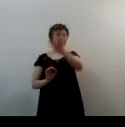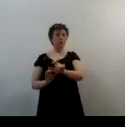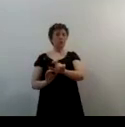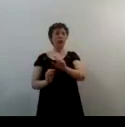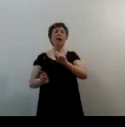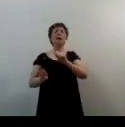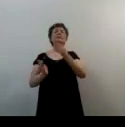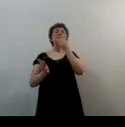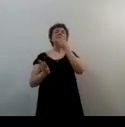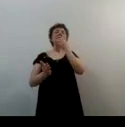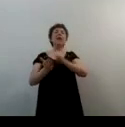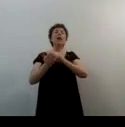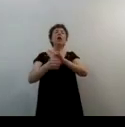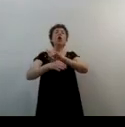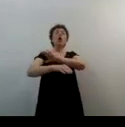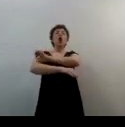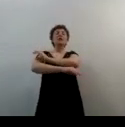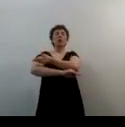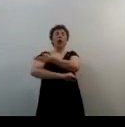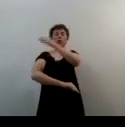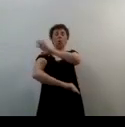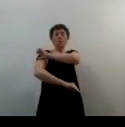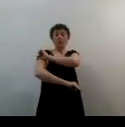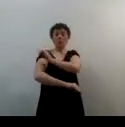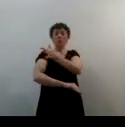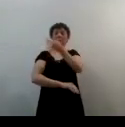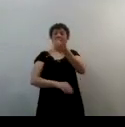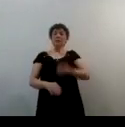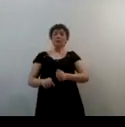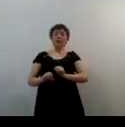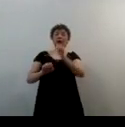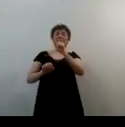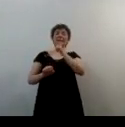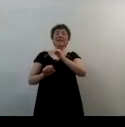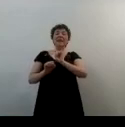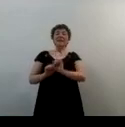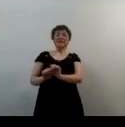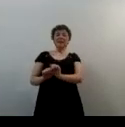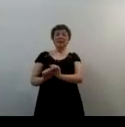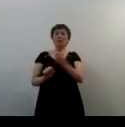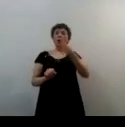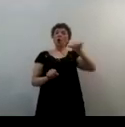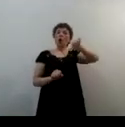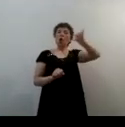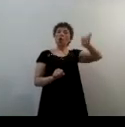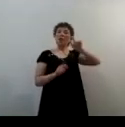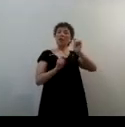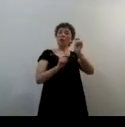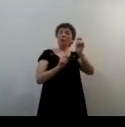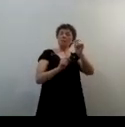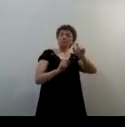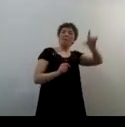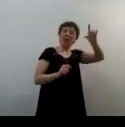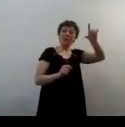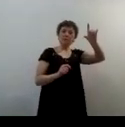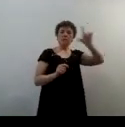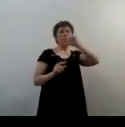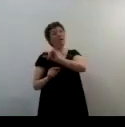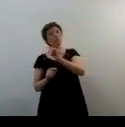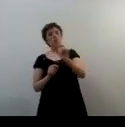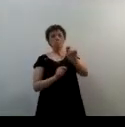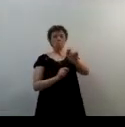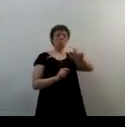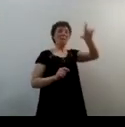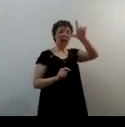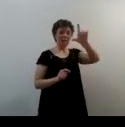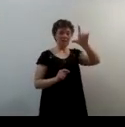alto, hipertensión y resistencia a la insulina, es mejor meter más aceite de oliva que menos. Y ahí, por ejemplo,